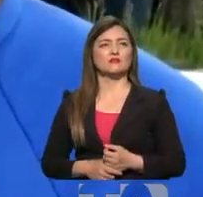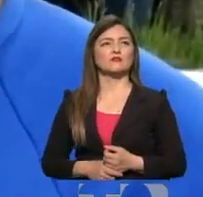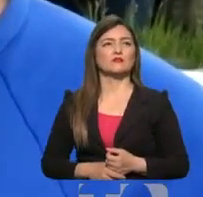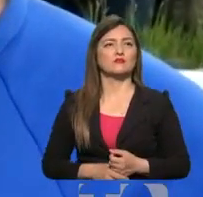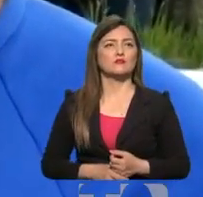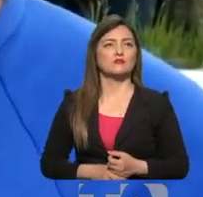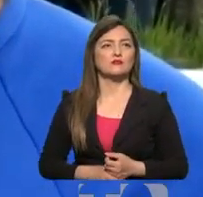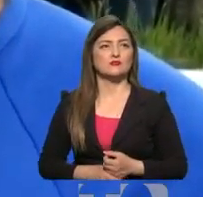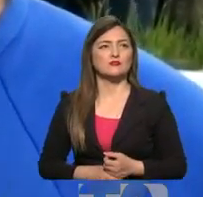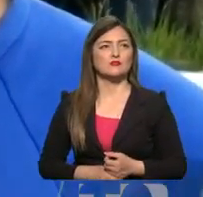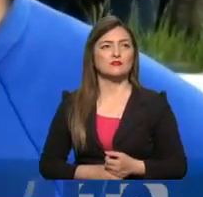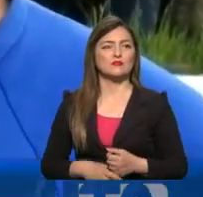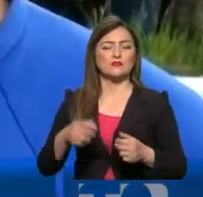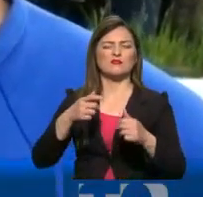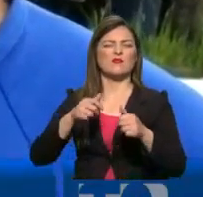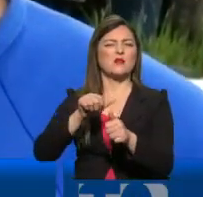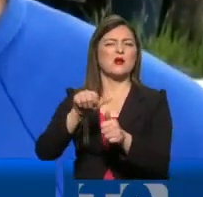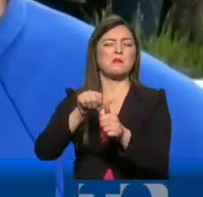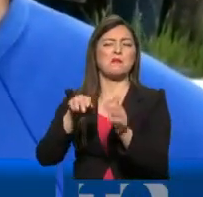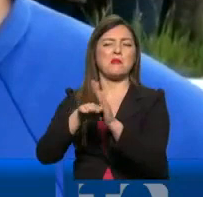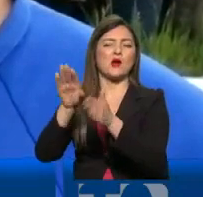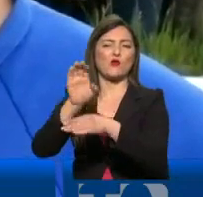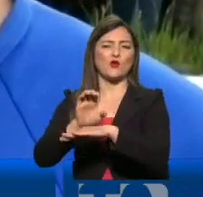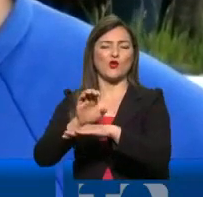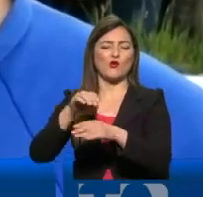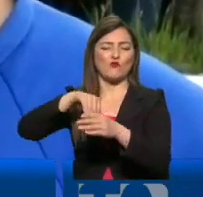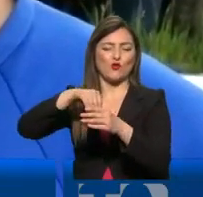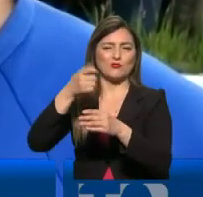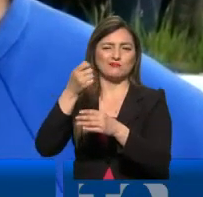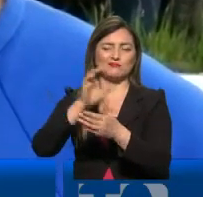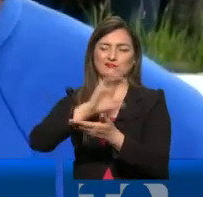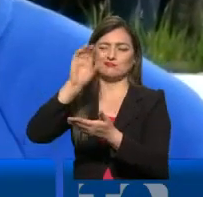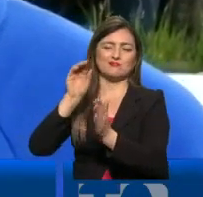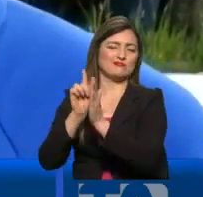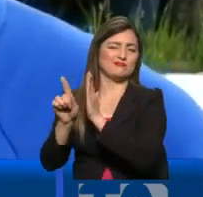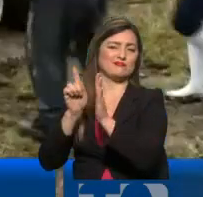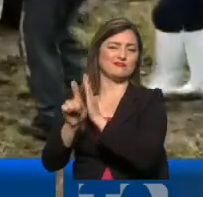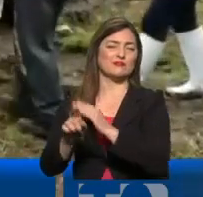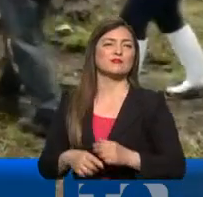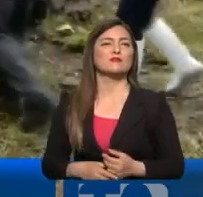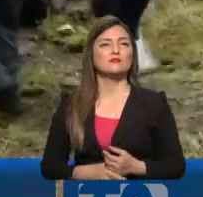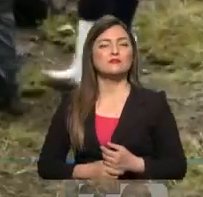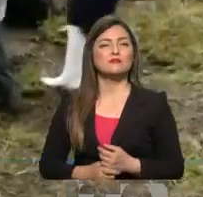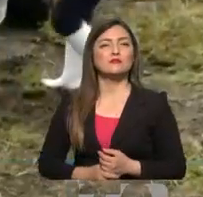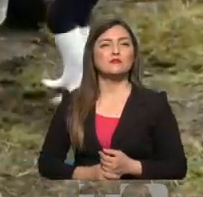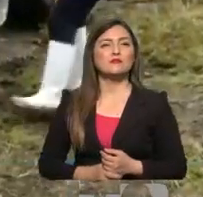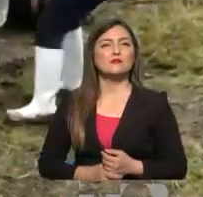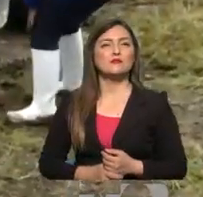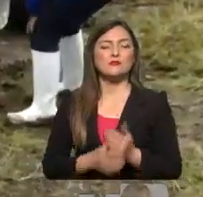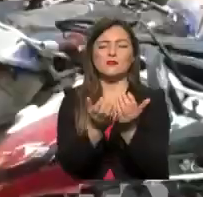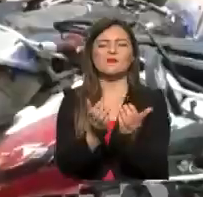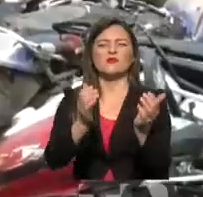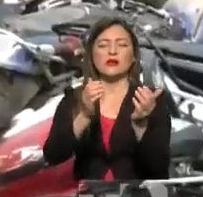única del tesoro nacional avan ecuador a la cuenta del estado el reciclaje de vehículos